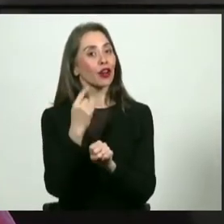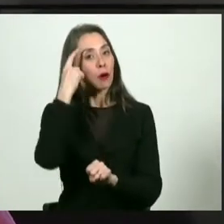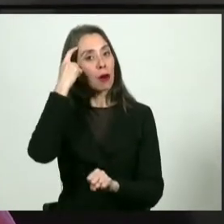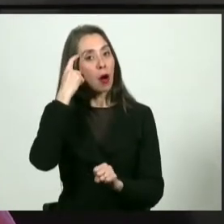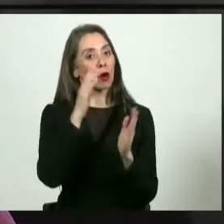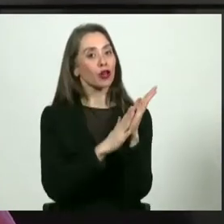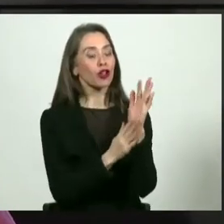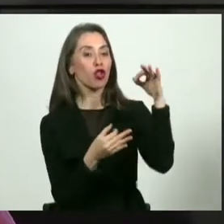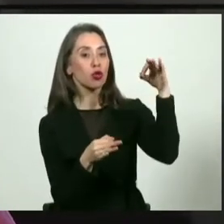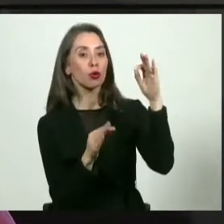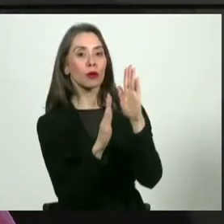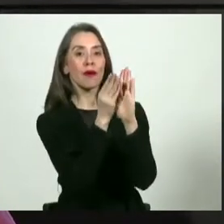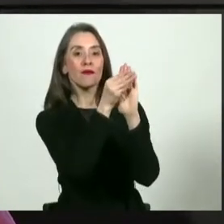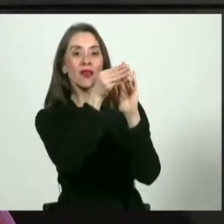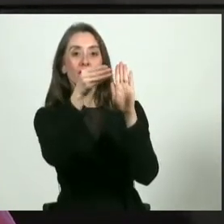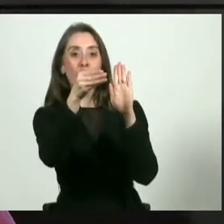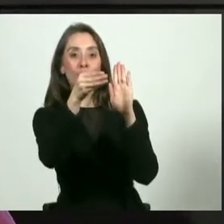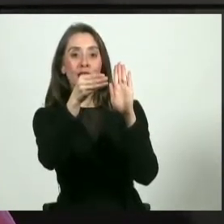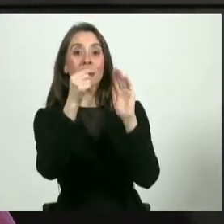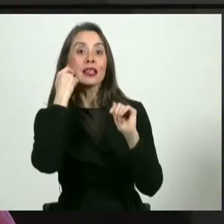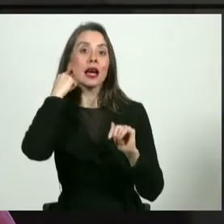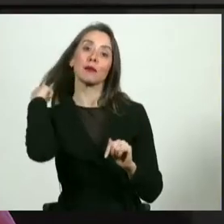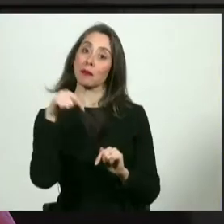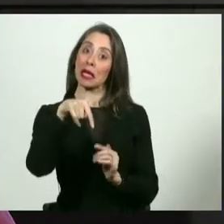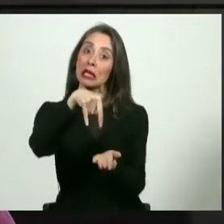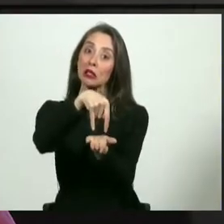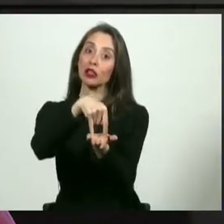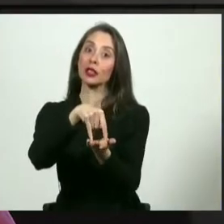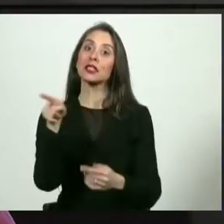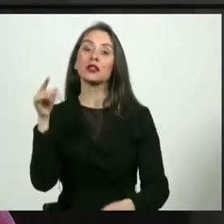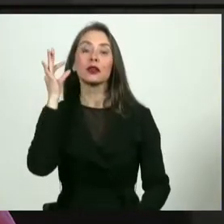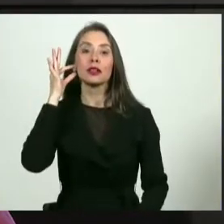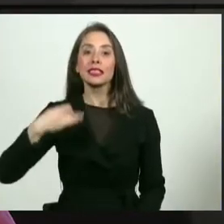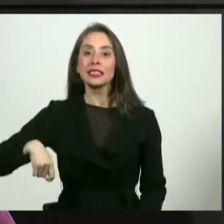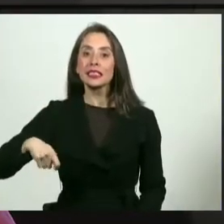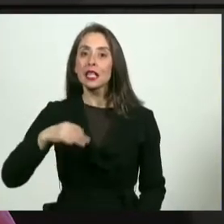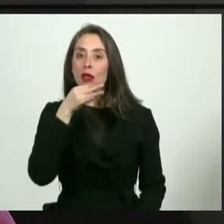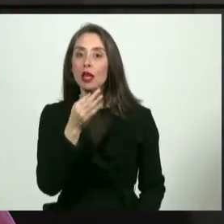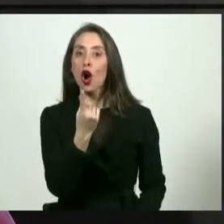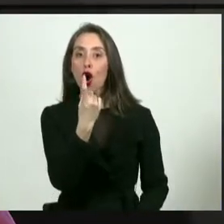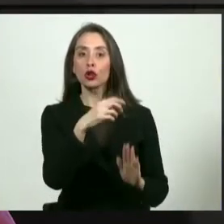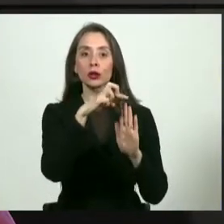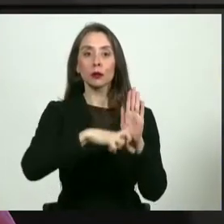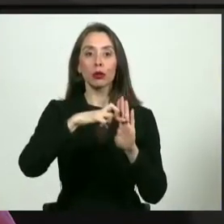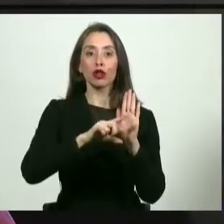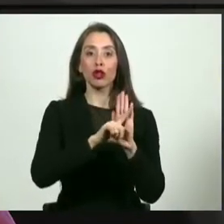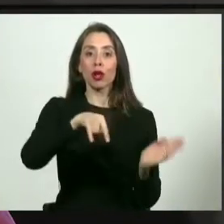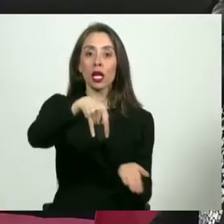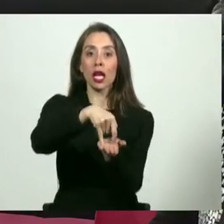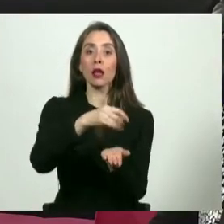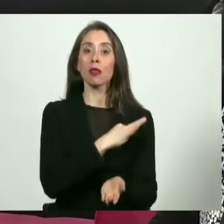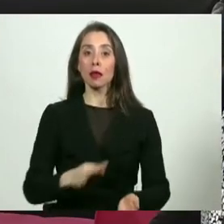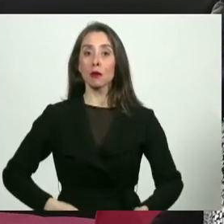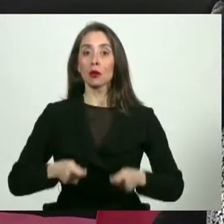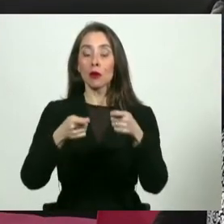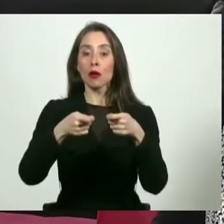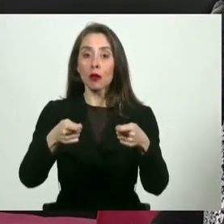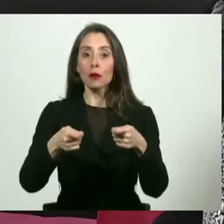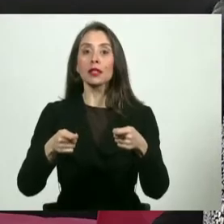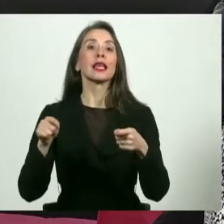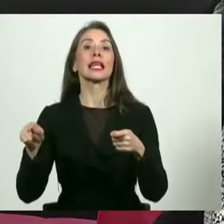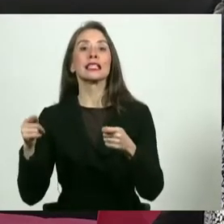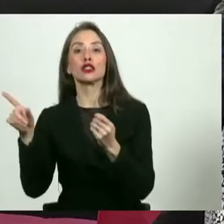documento de la Biblioteca del Congreso al que hacía alusión la senadora, habían 11 mociones parlamentarias que sirvieron de base para esta